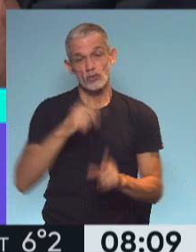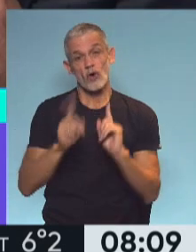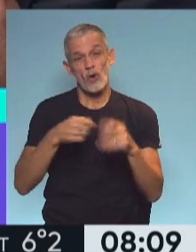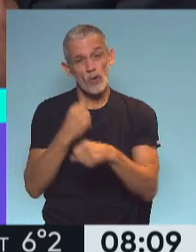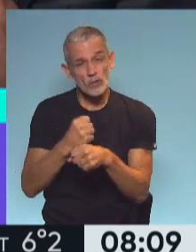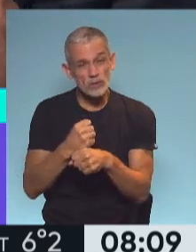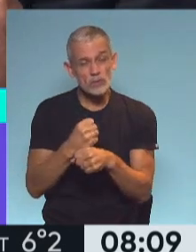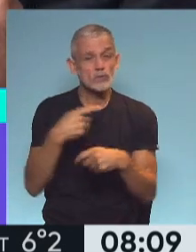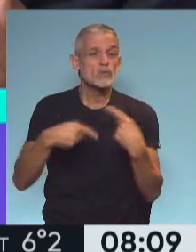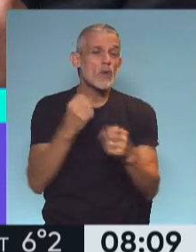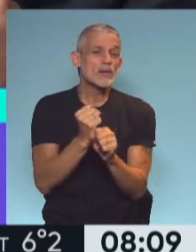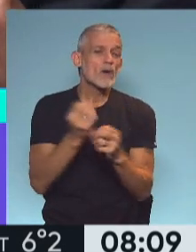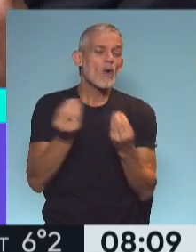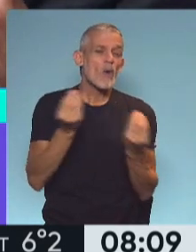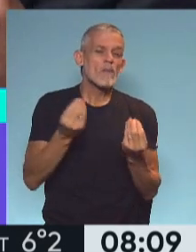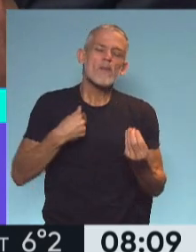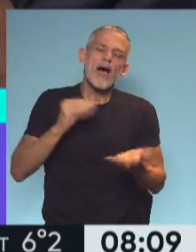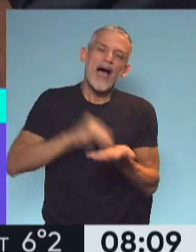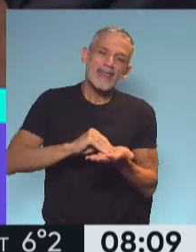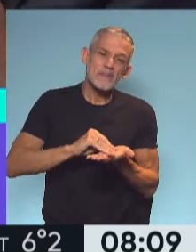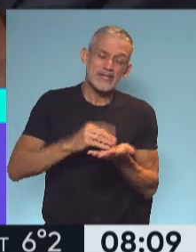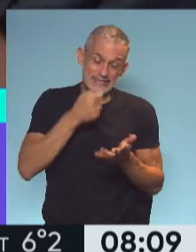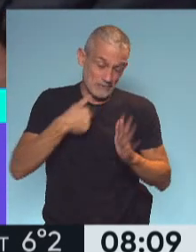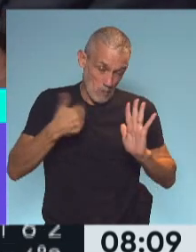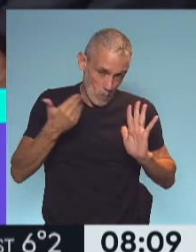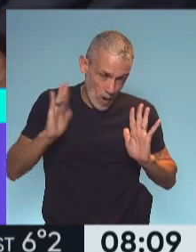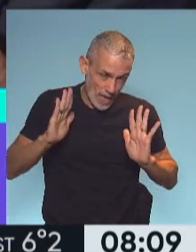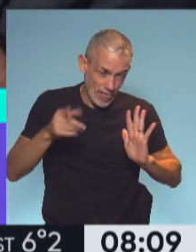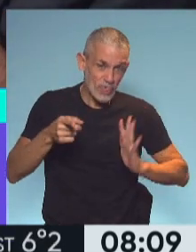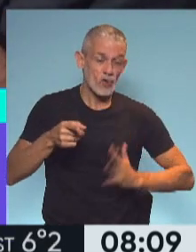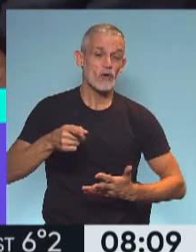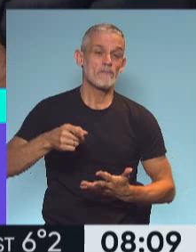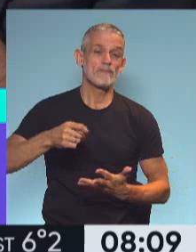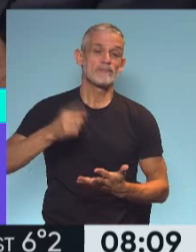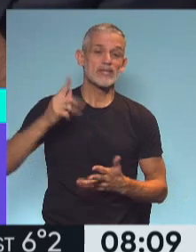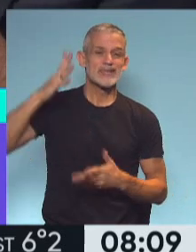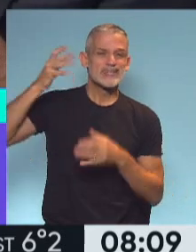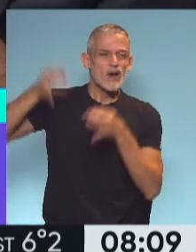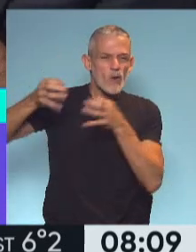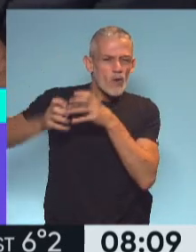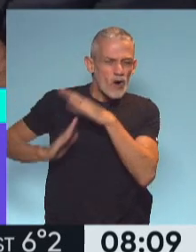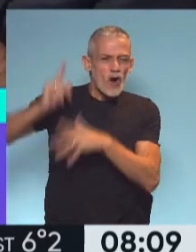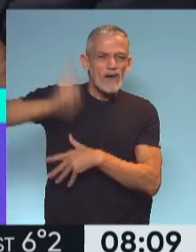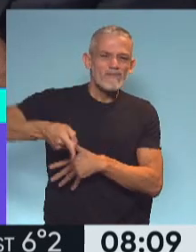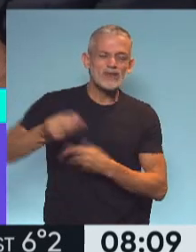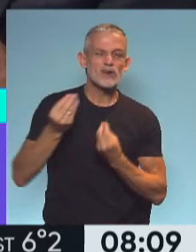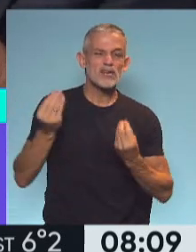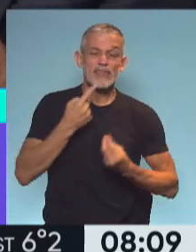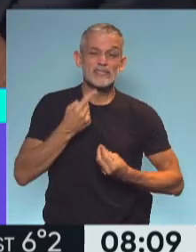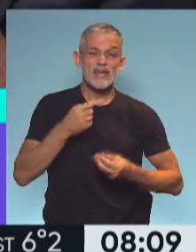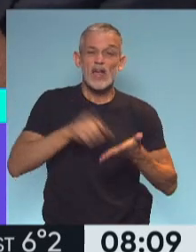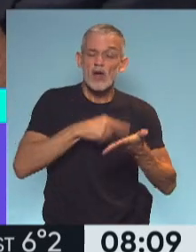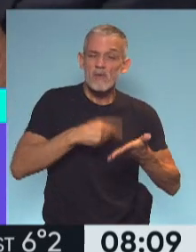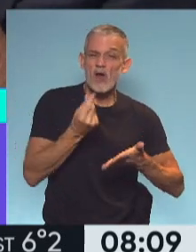es, porque además, si me disculpan, este fallo lo único que hace es declarar